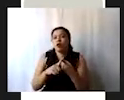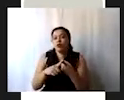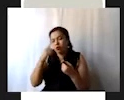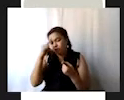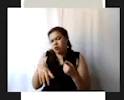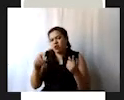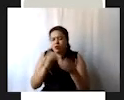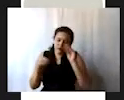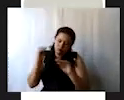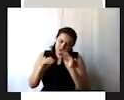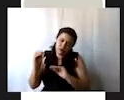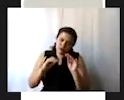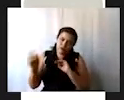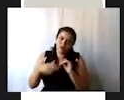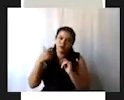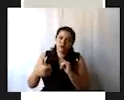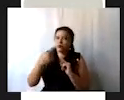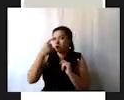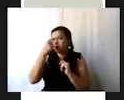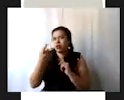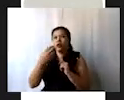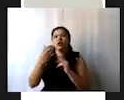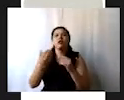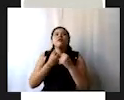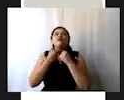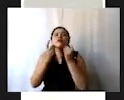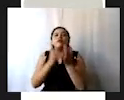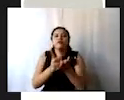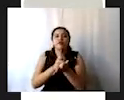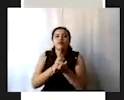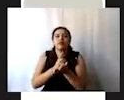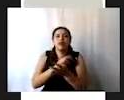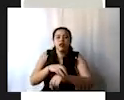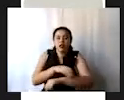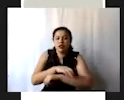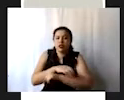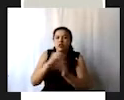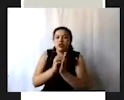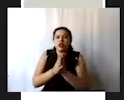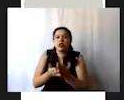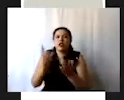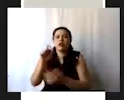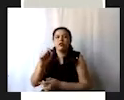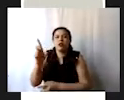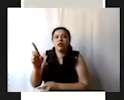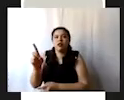autoras económicas que inspiró mucho el diseño de la Agenda 2030 y tiene unos puntos bastante